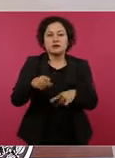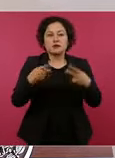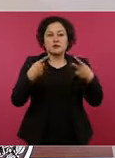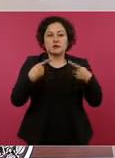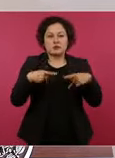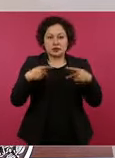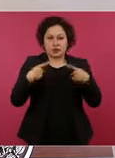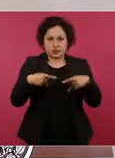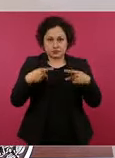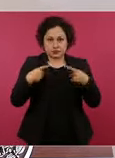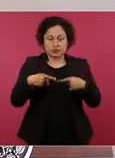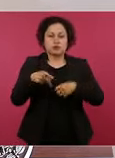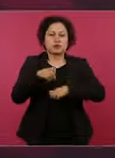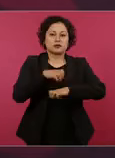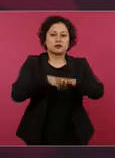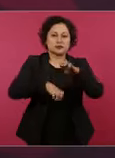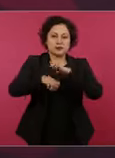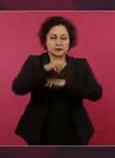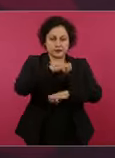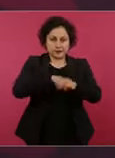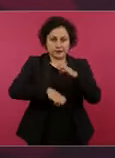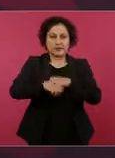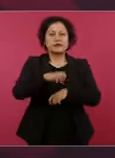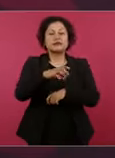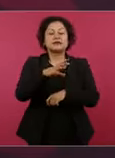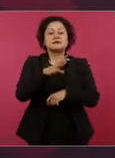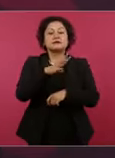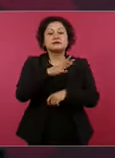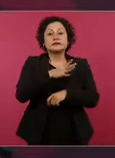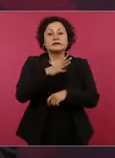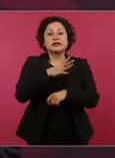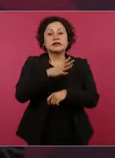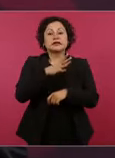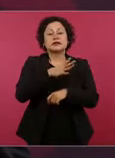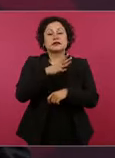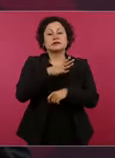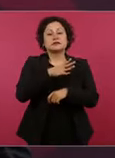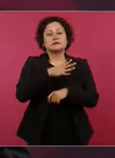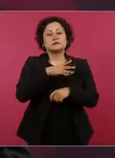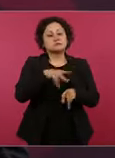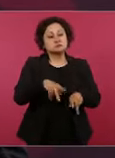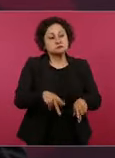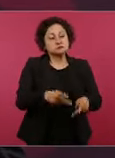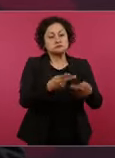distribuidores de alimentos, de